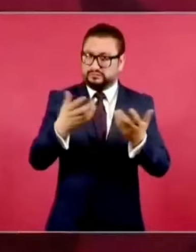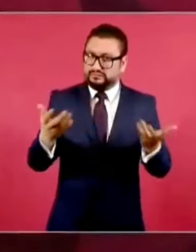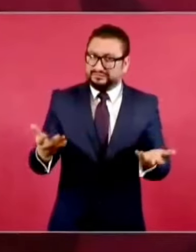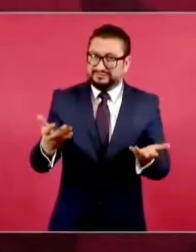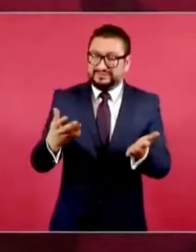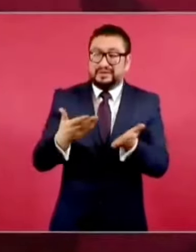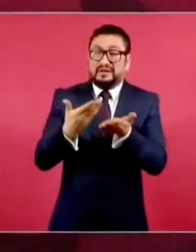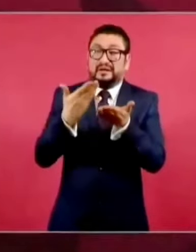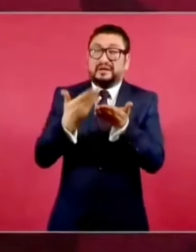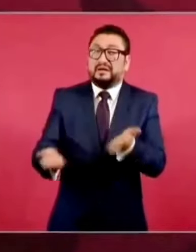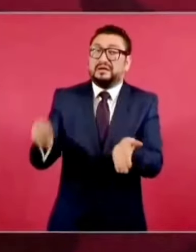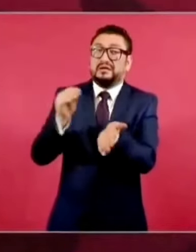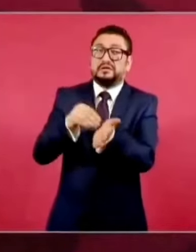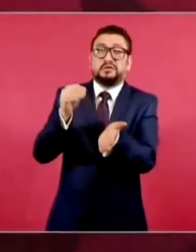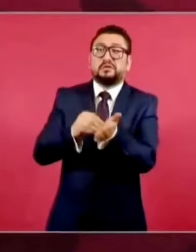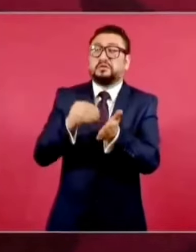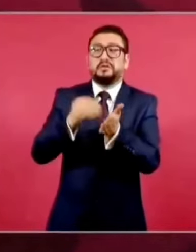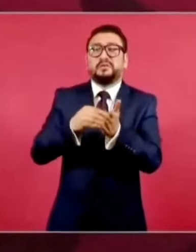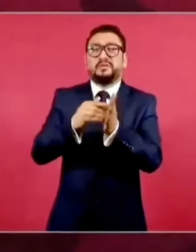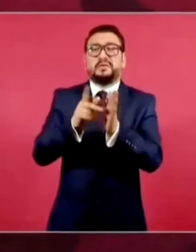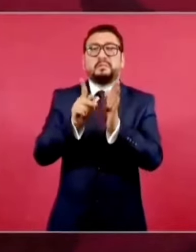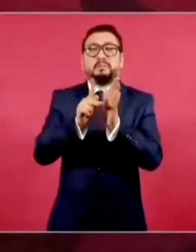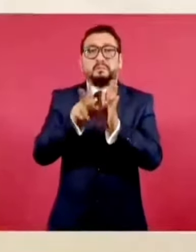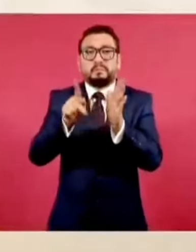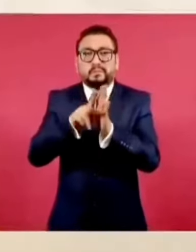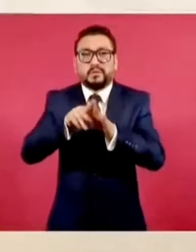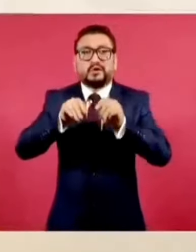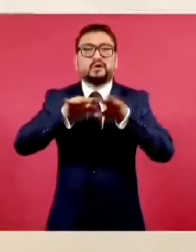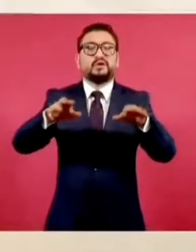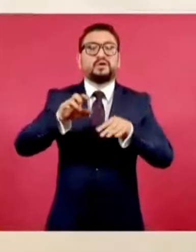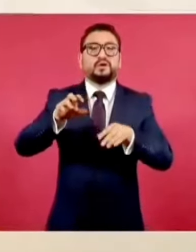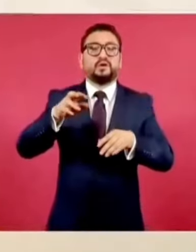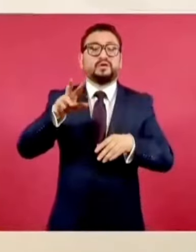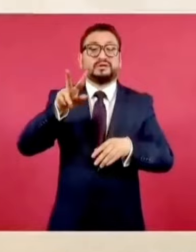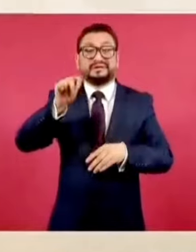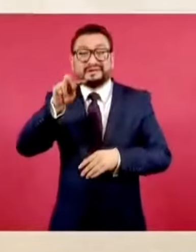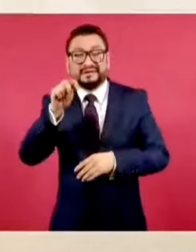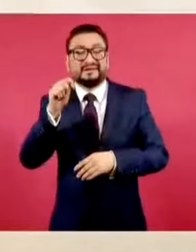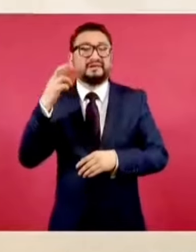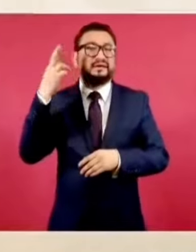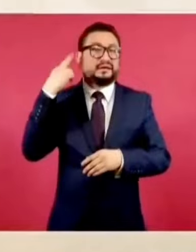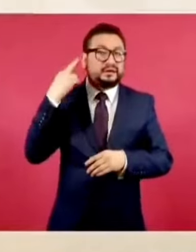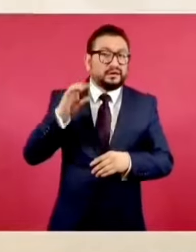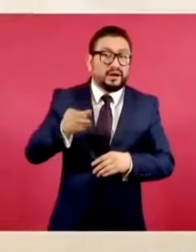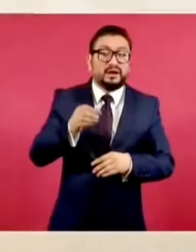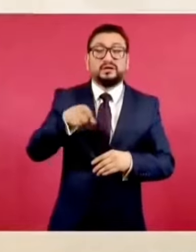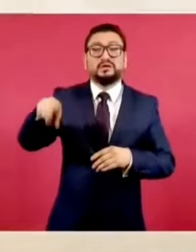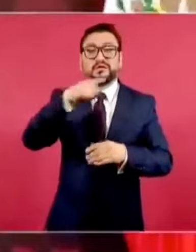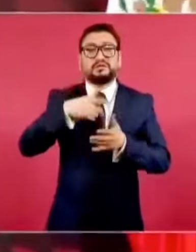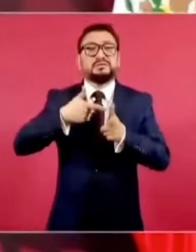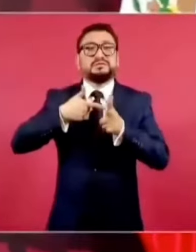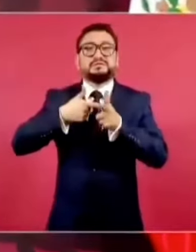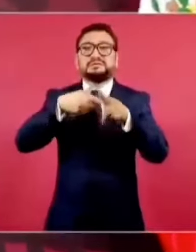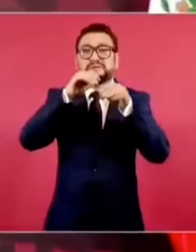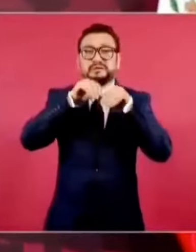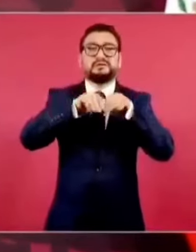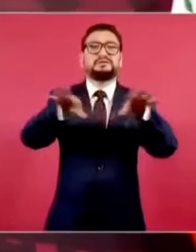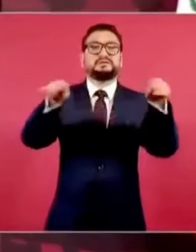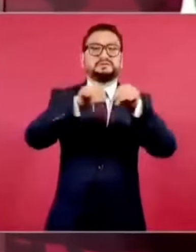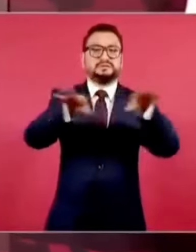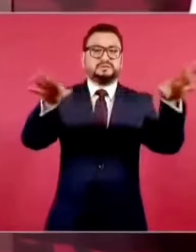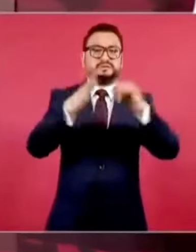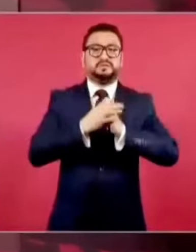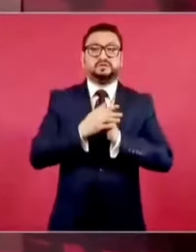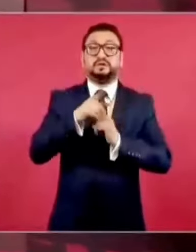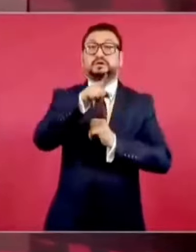sigen algunos periódicos en la radio en la televisión hablando la opinión de